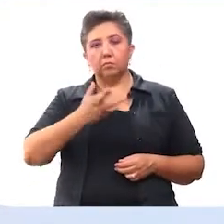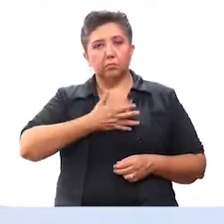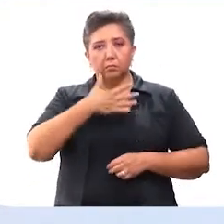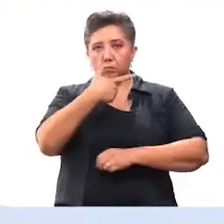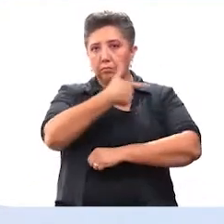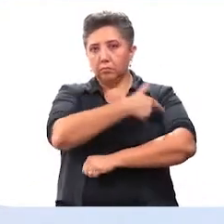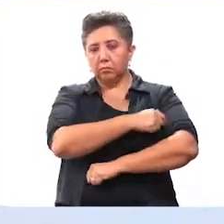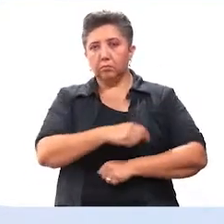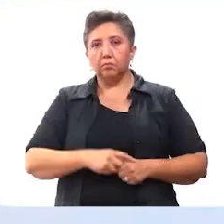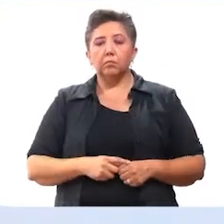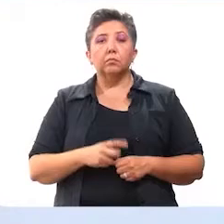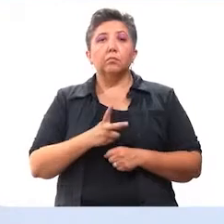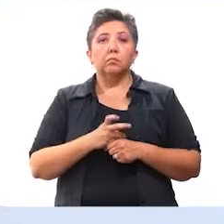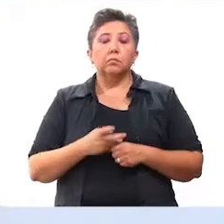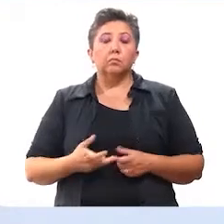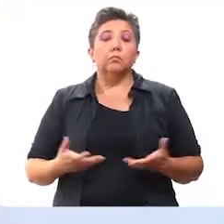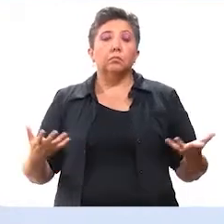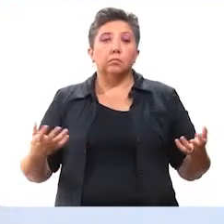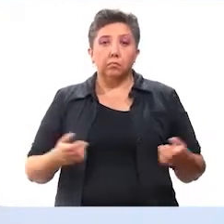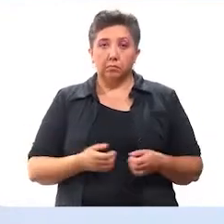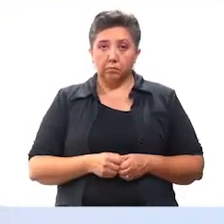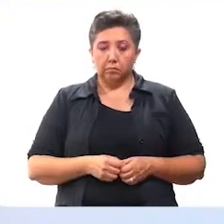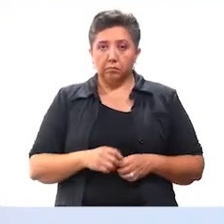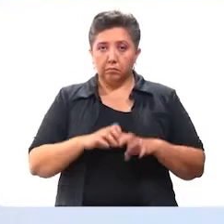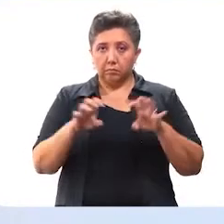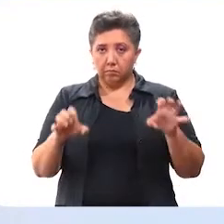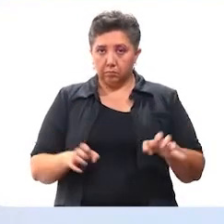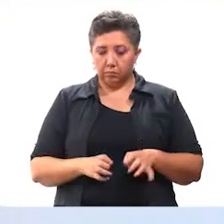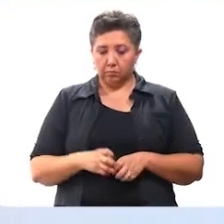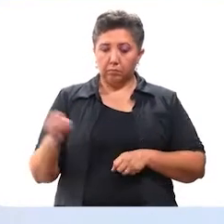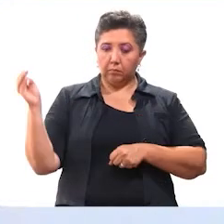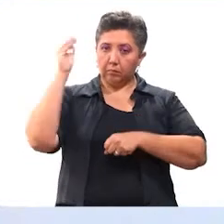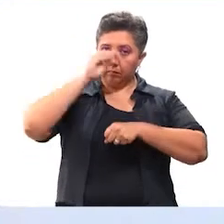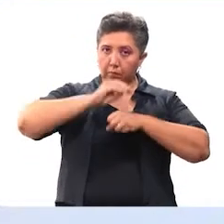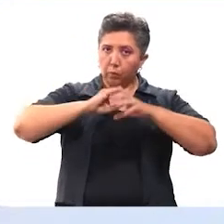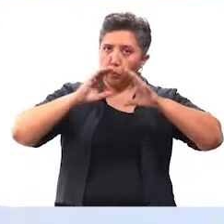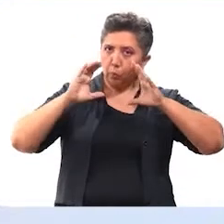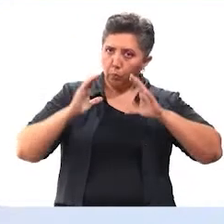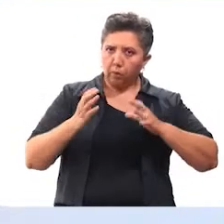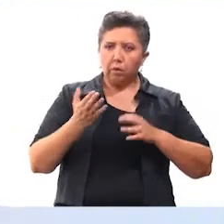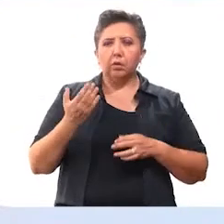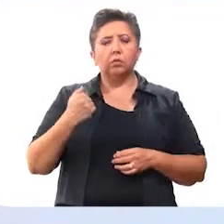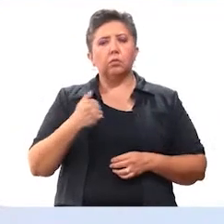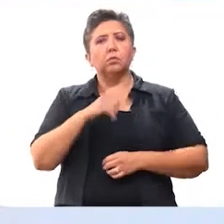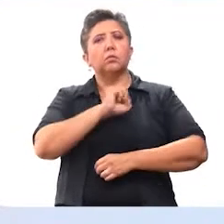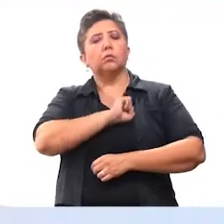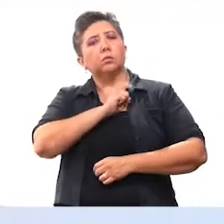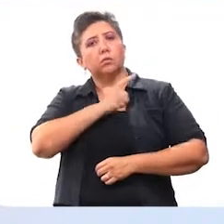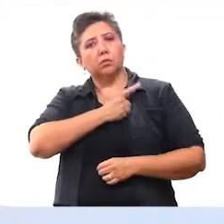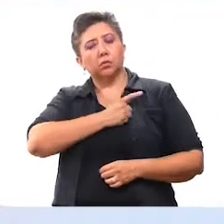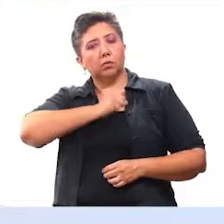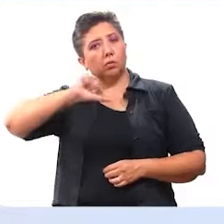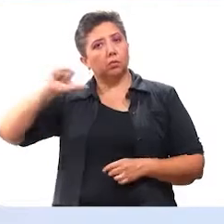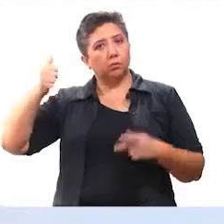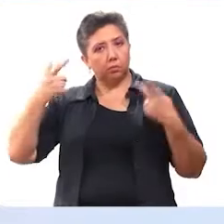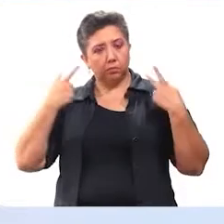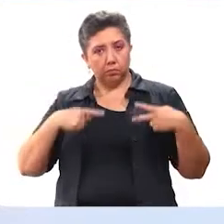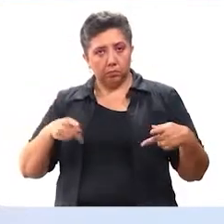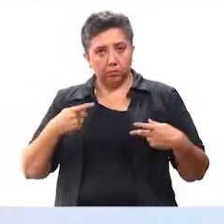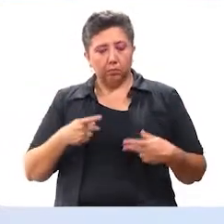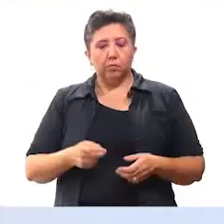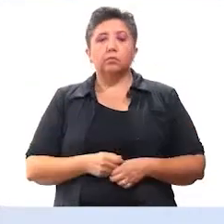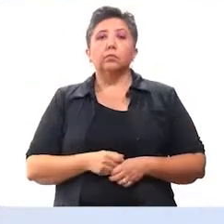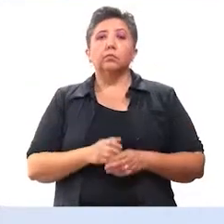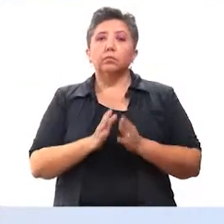la vacuna se les invita a aplicarla, a hacer equipo y sumarse a la protección de su salud y de las demás personas.